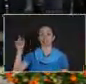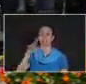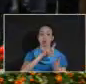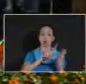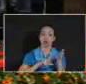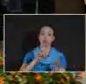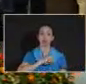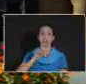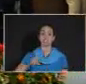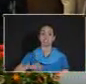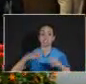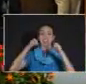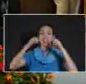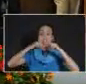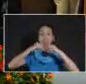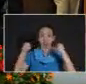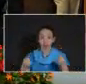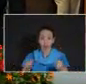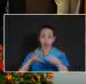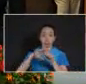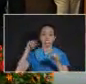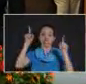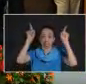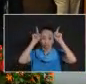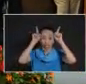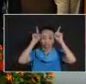Satanás, no negaban su nombre.